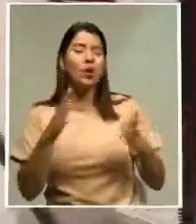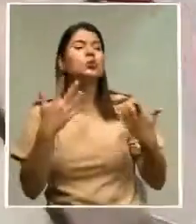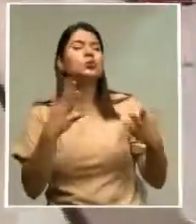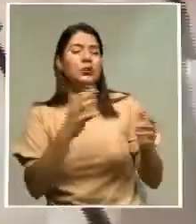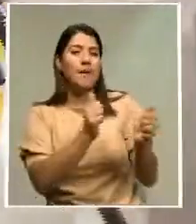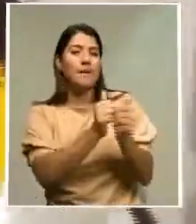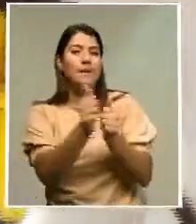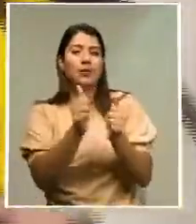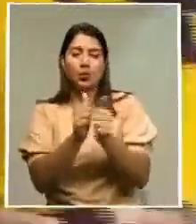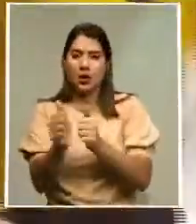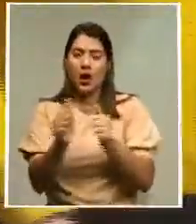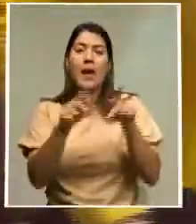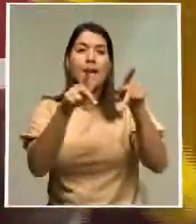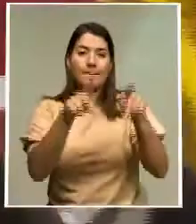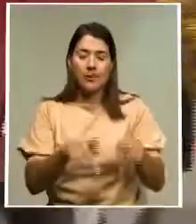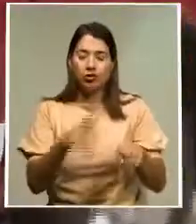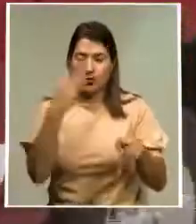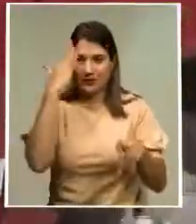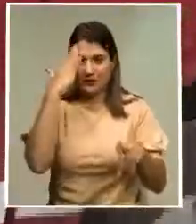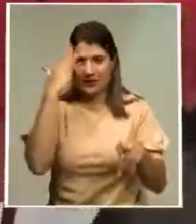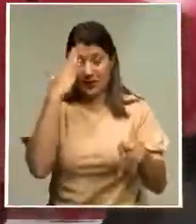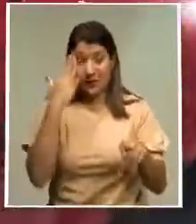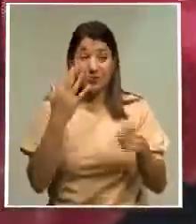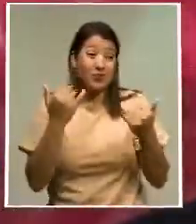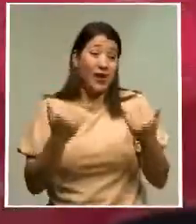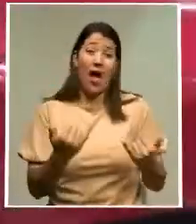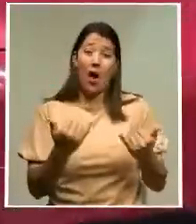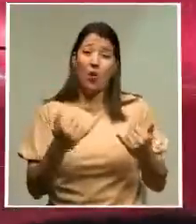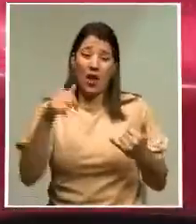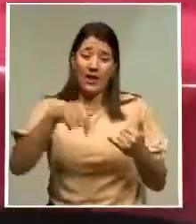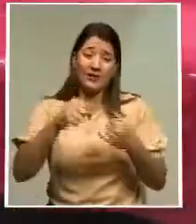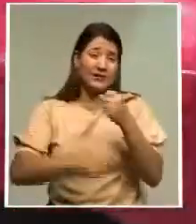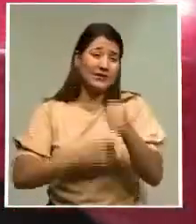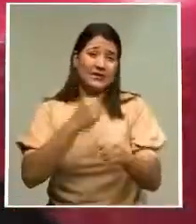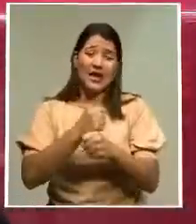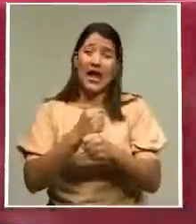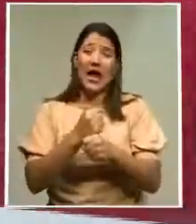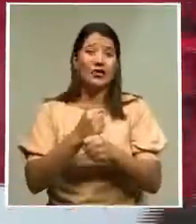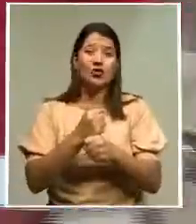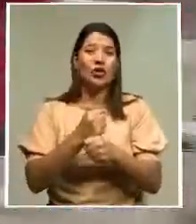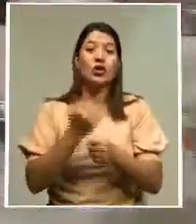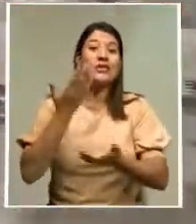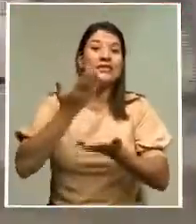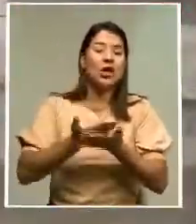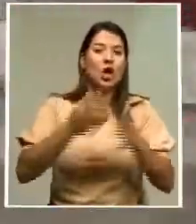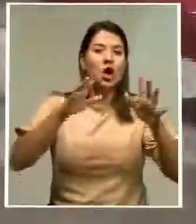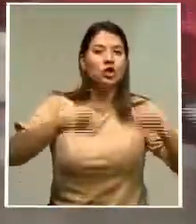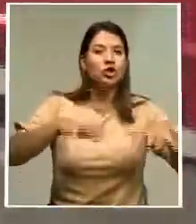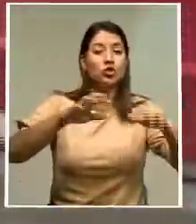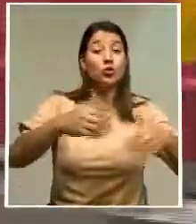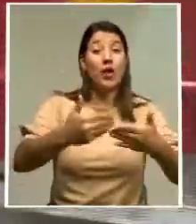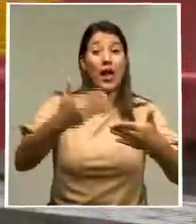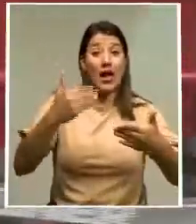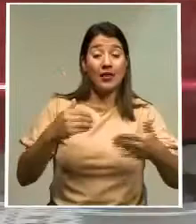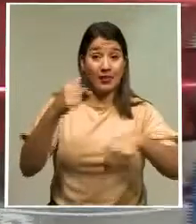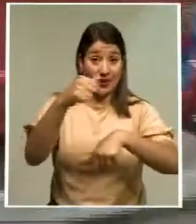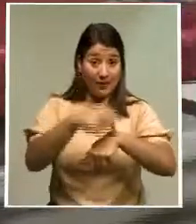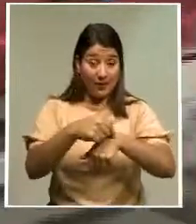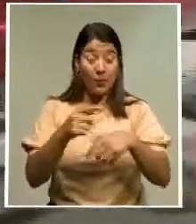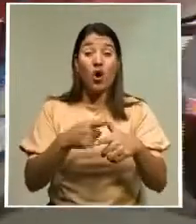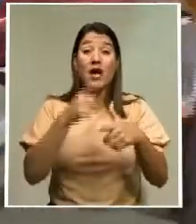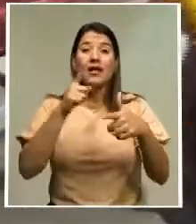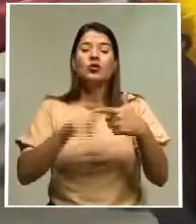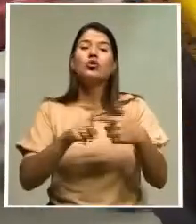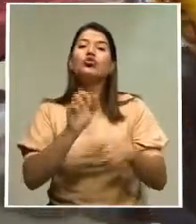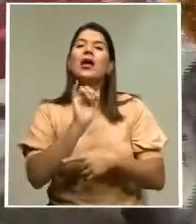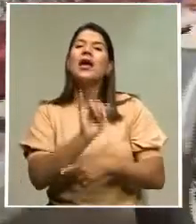personas, los aspectos climatológicos de este año han variado mucho. El invierno se anticipó varios meses y bueno, esto ha traído